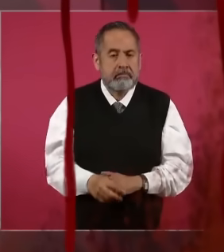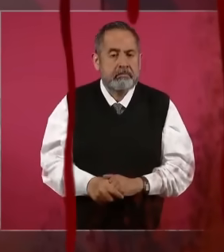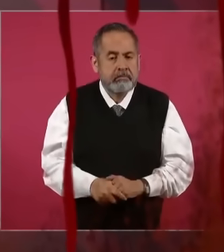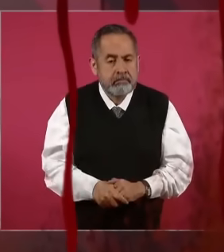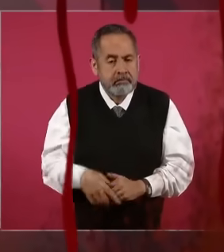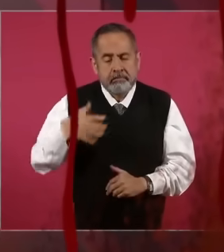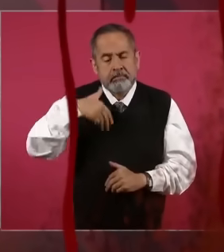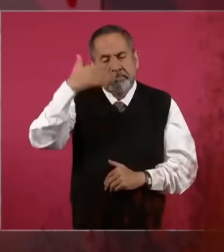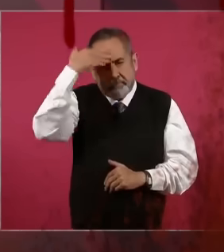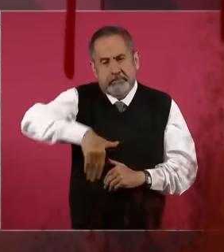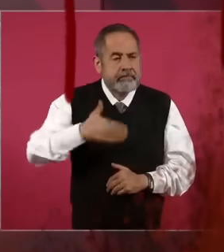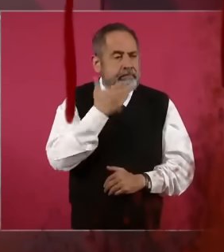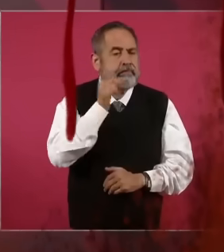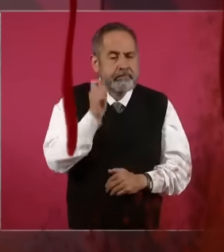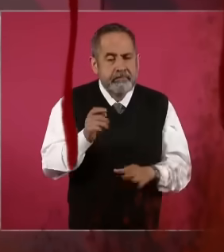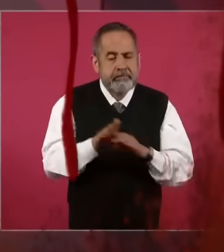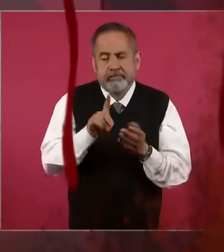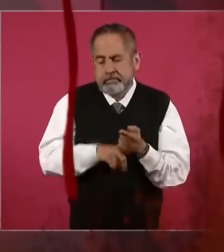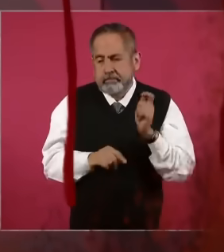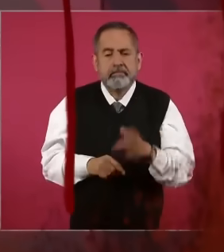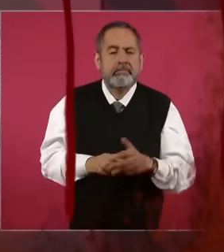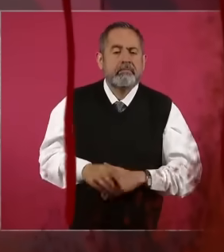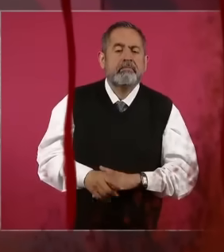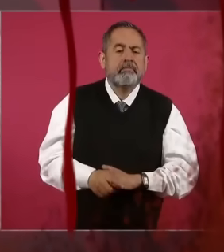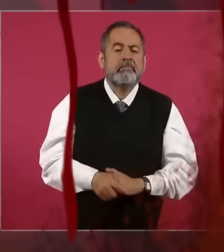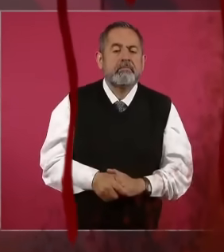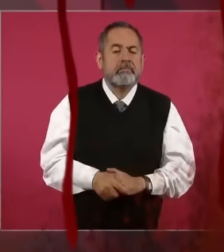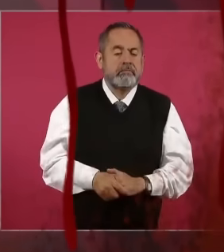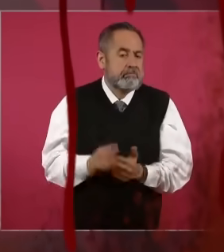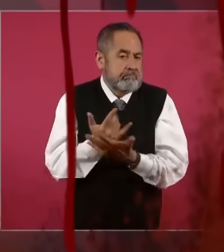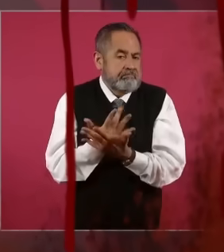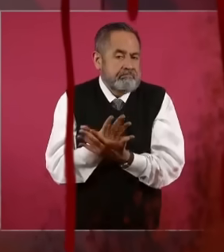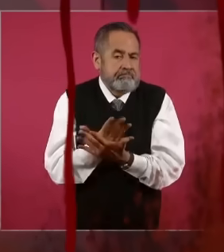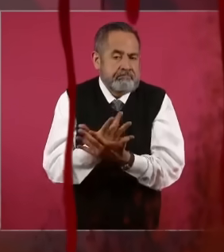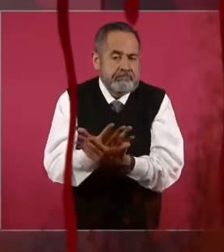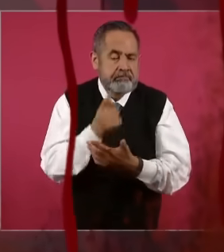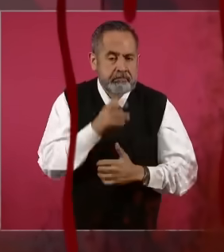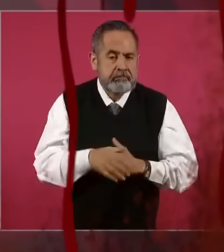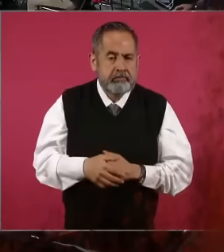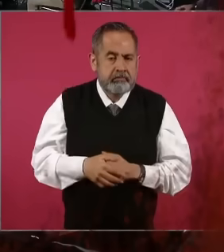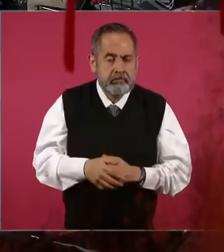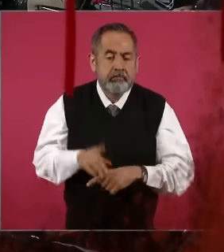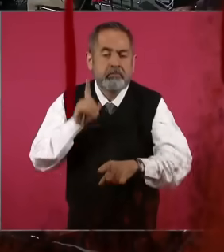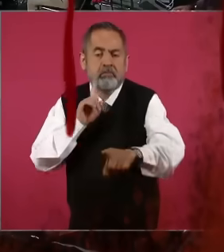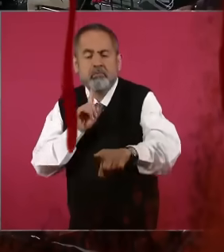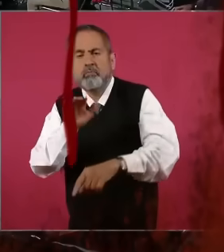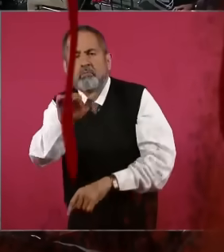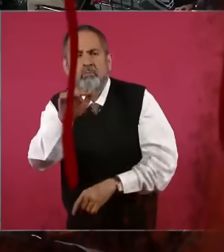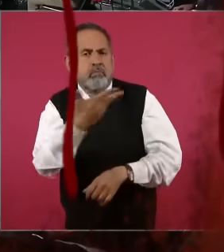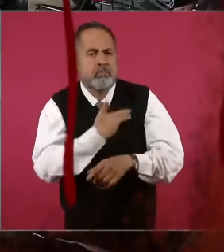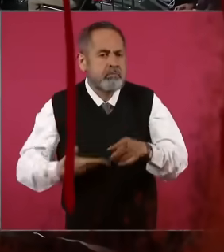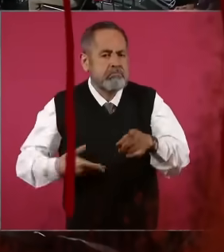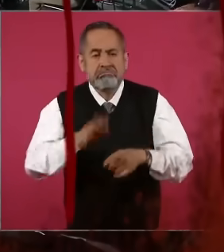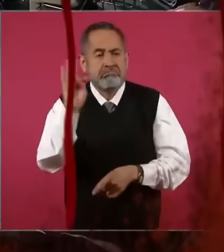a diferencia de lo que tanto dicen muchos, la responsabilidad de las armas que hay en nuestro país no es de los